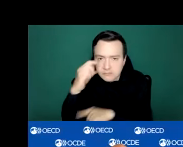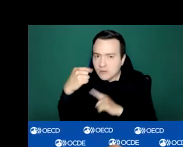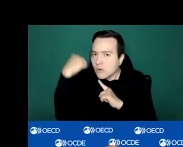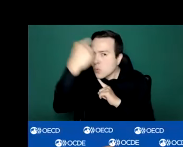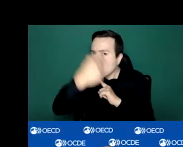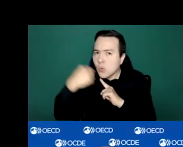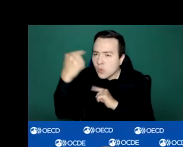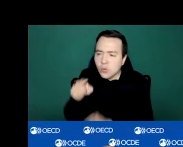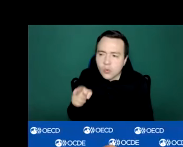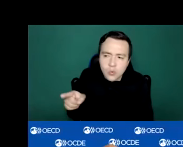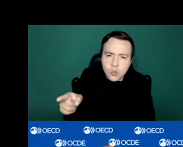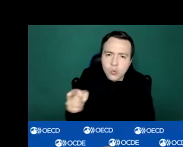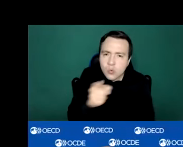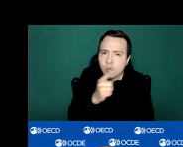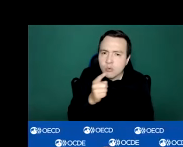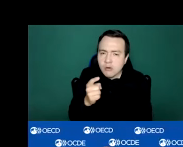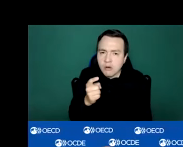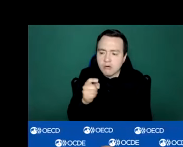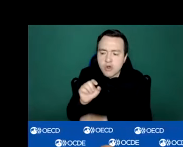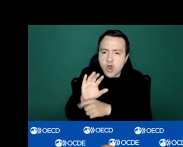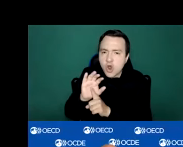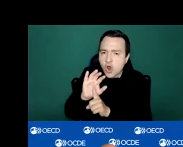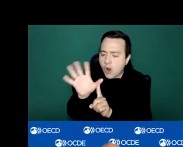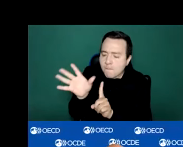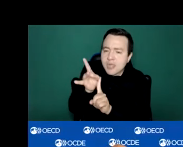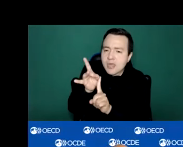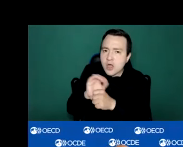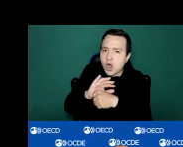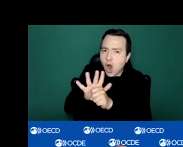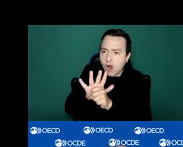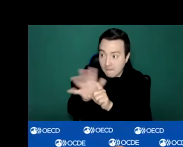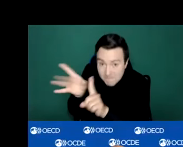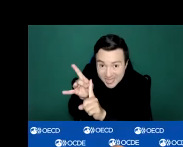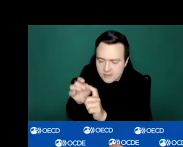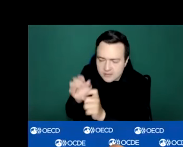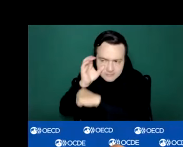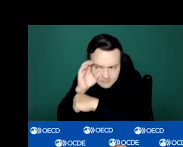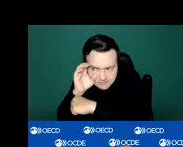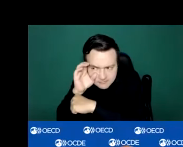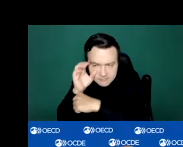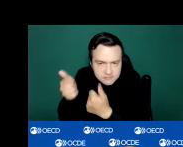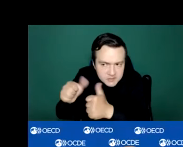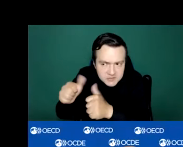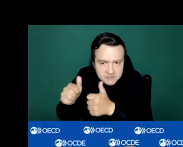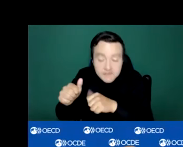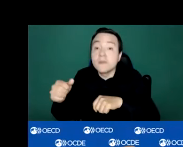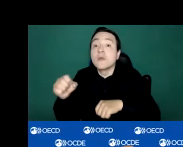de COVID, el seguimiento después de que los pacientes hospitalizados regresan y la promoción de